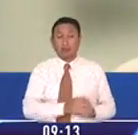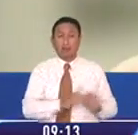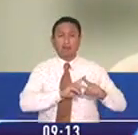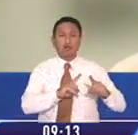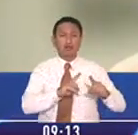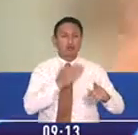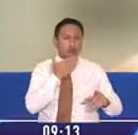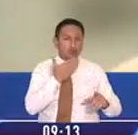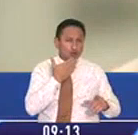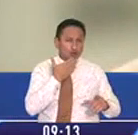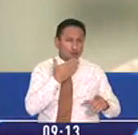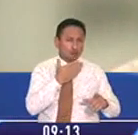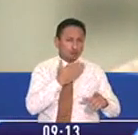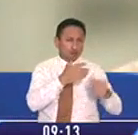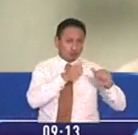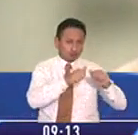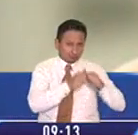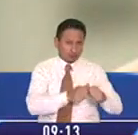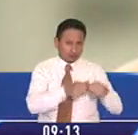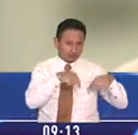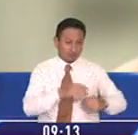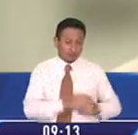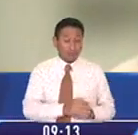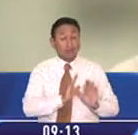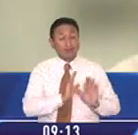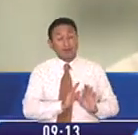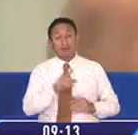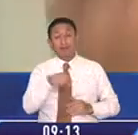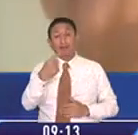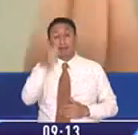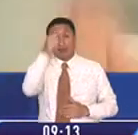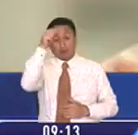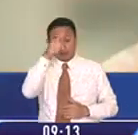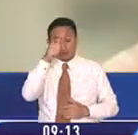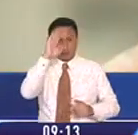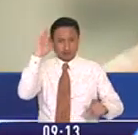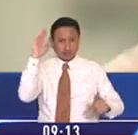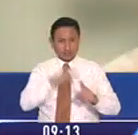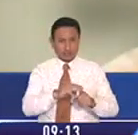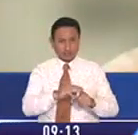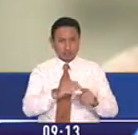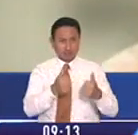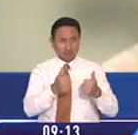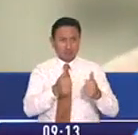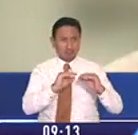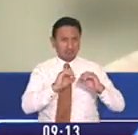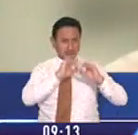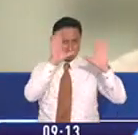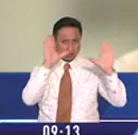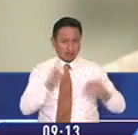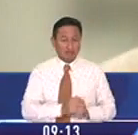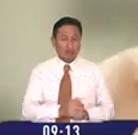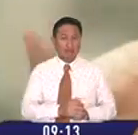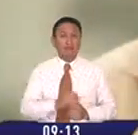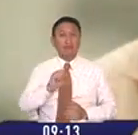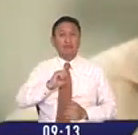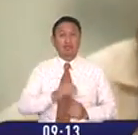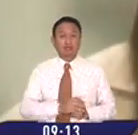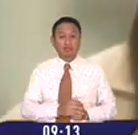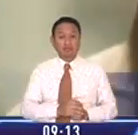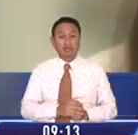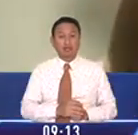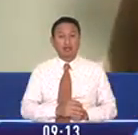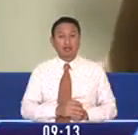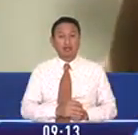narrativa posicionada. Veremos si en el mensaje logra posicionar un mensaje para que se le saque provecho